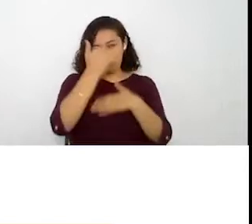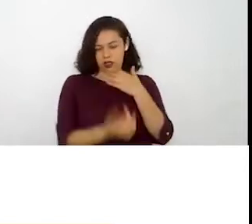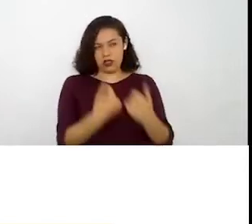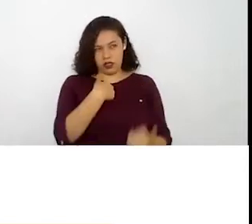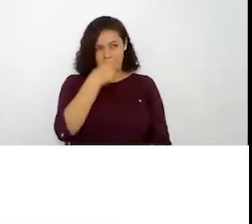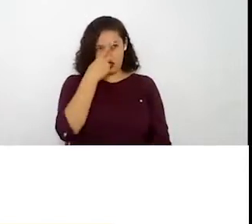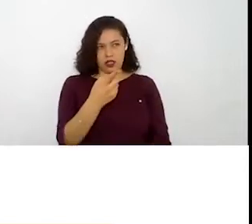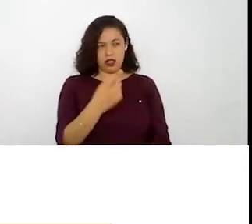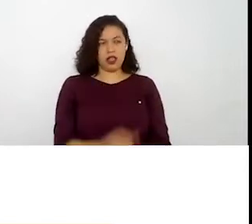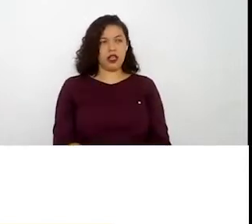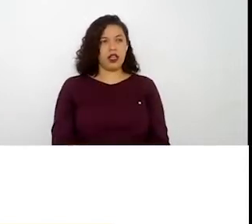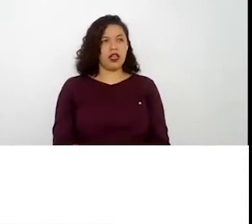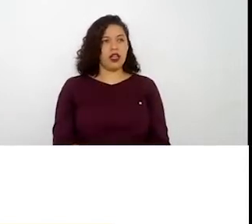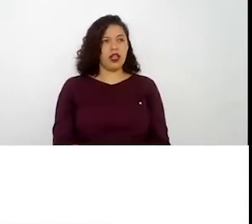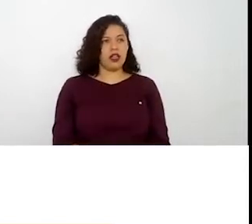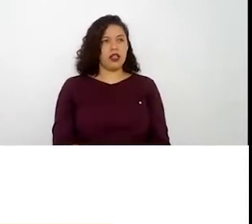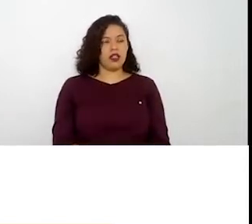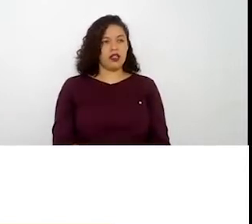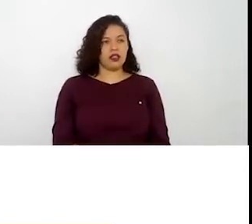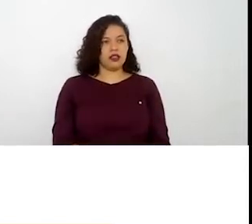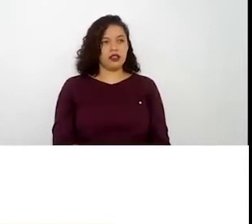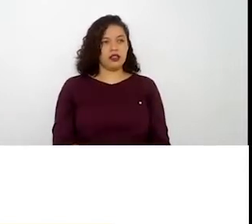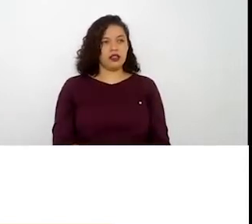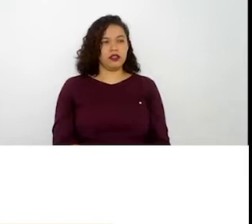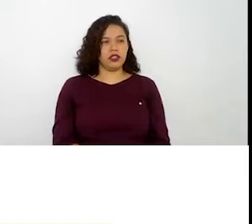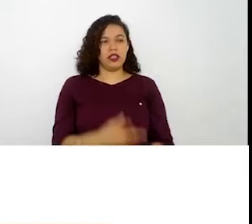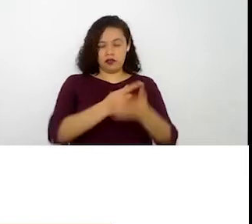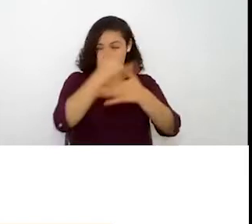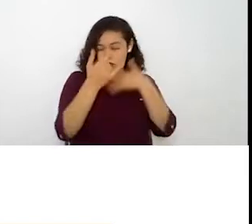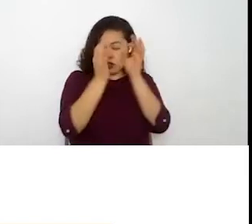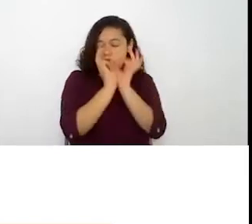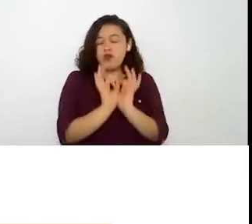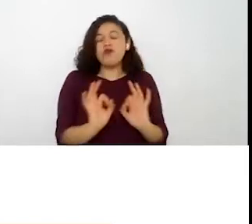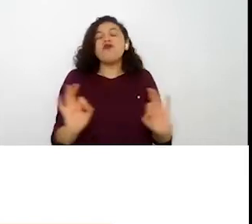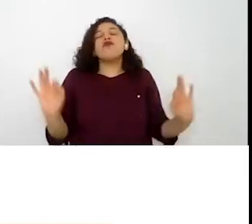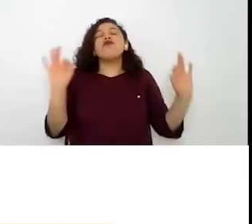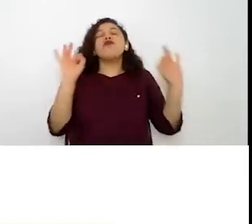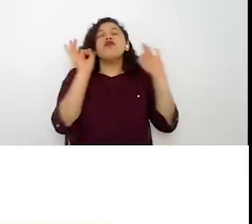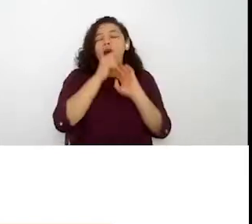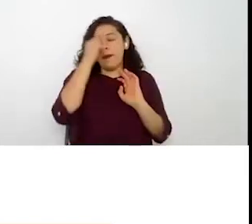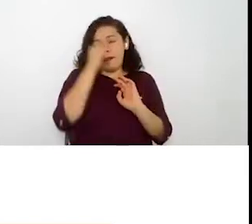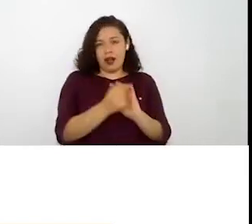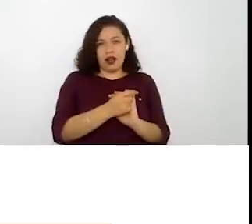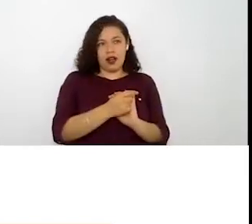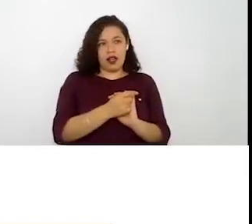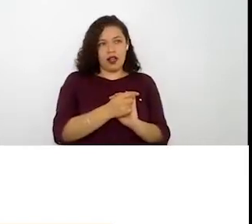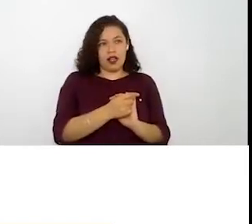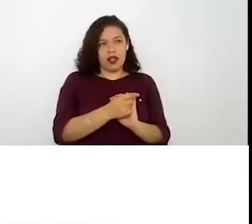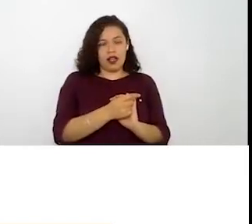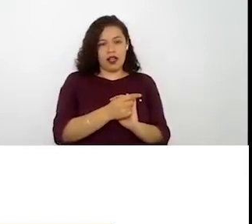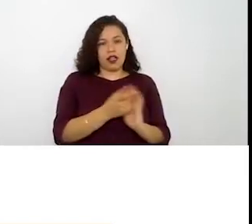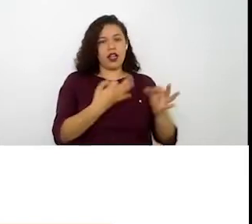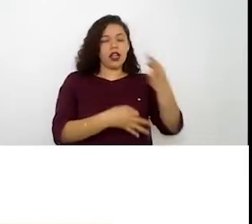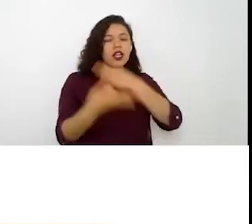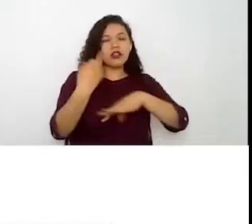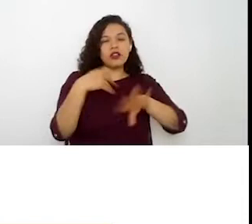Les comento pero el proyecto es una parte fundamental porque ahí es como parte del embudo que que hace que todo